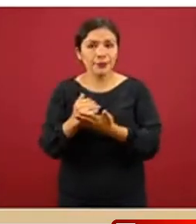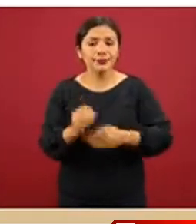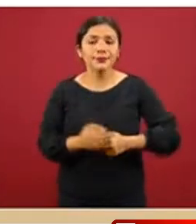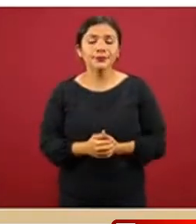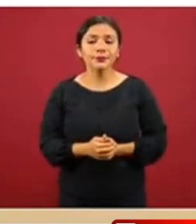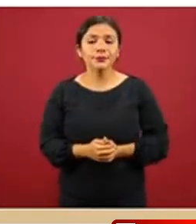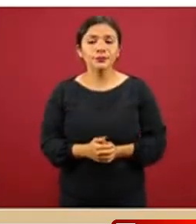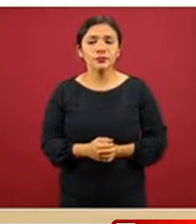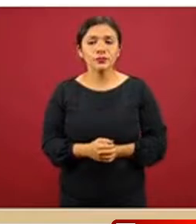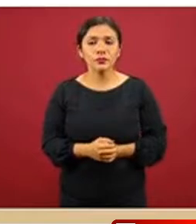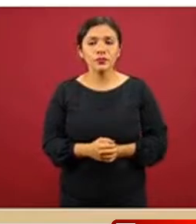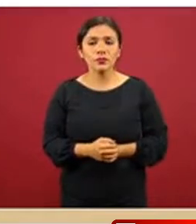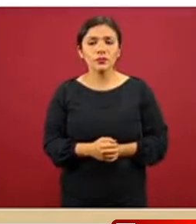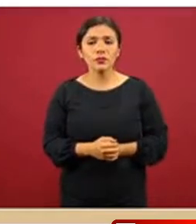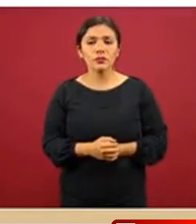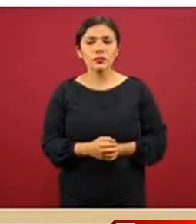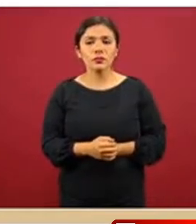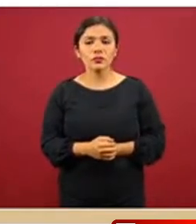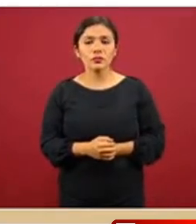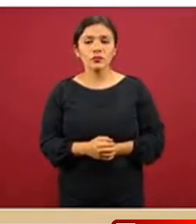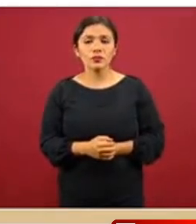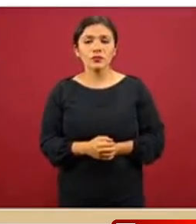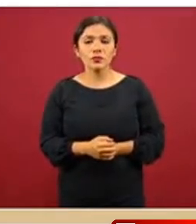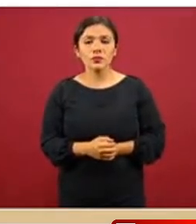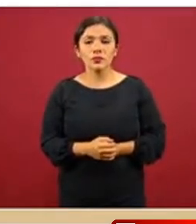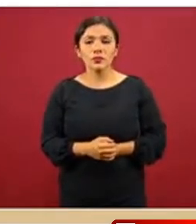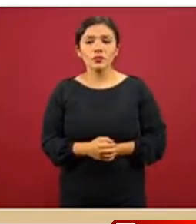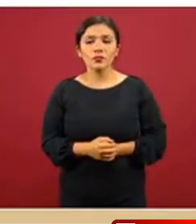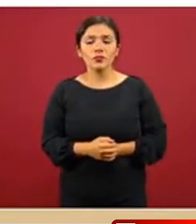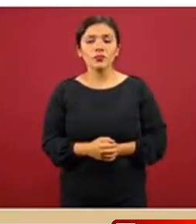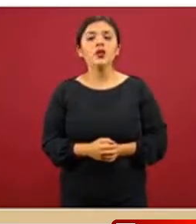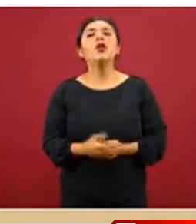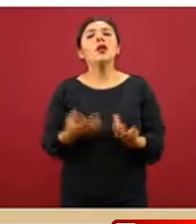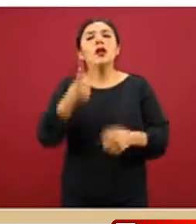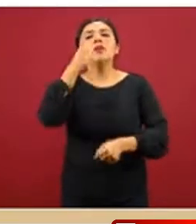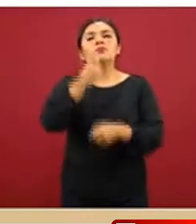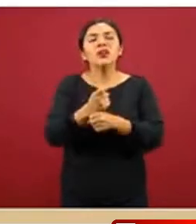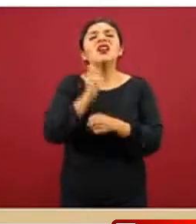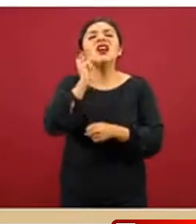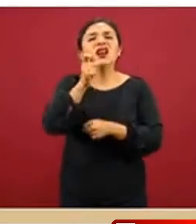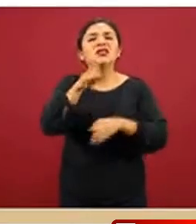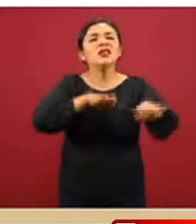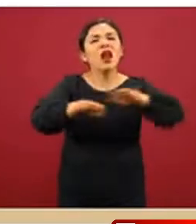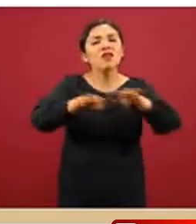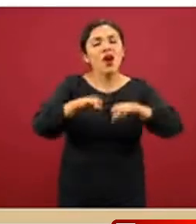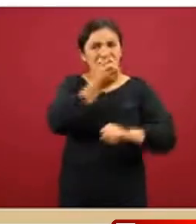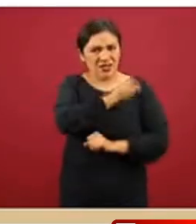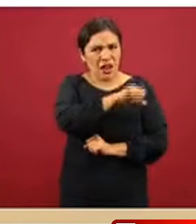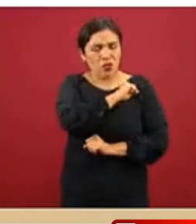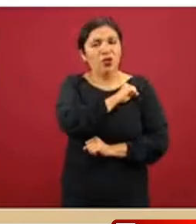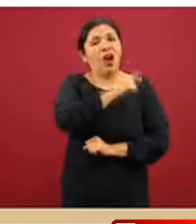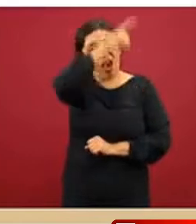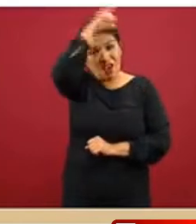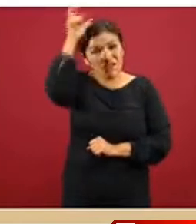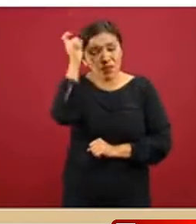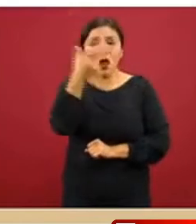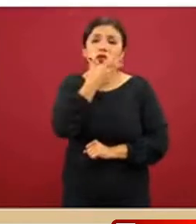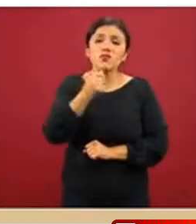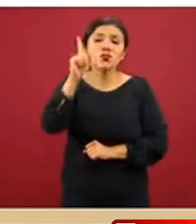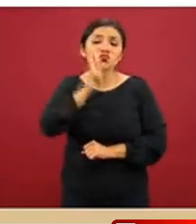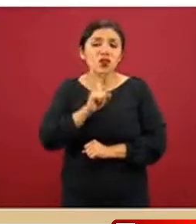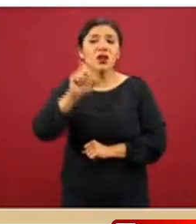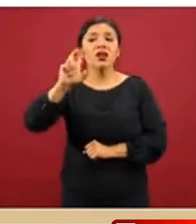Veamos la siguiente diapositiva, es la distribución por profesión o ocupación, enfermeras, enfermeros 41%,